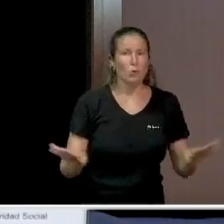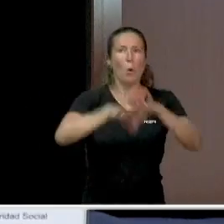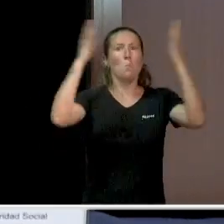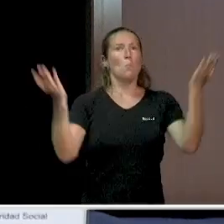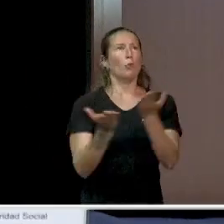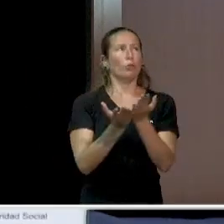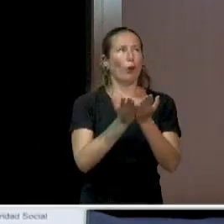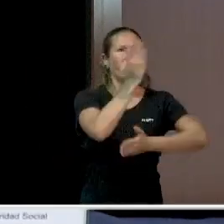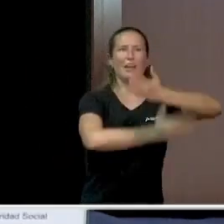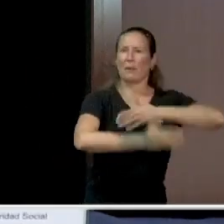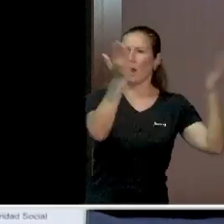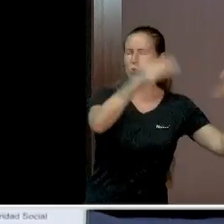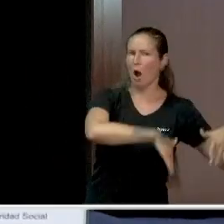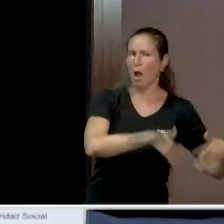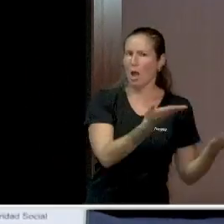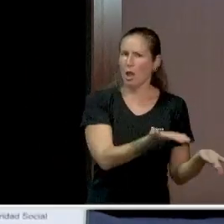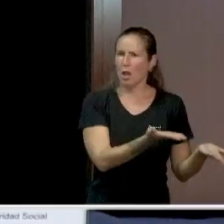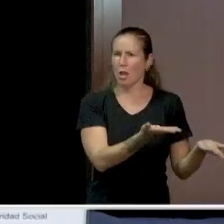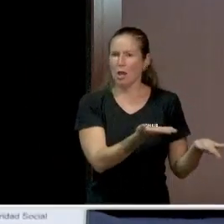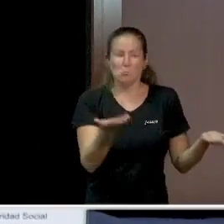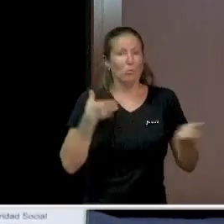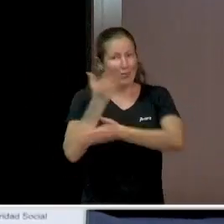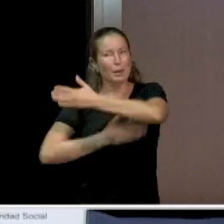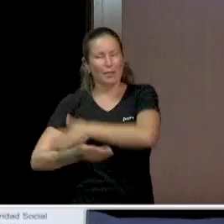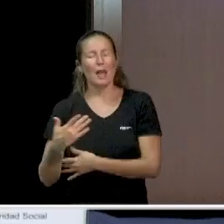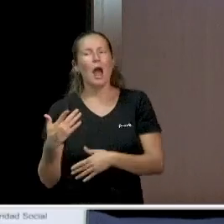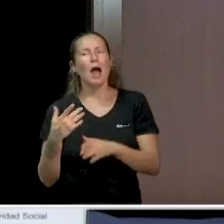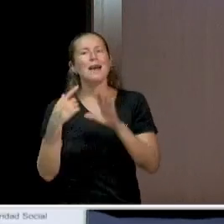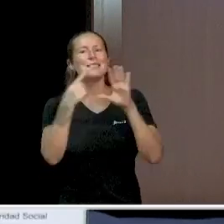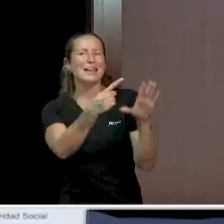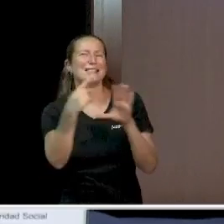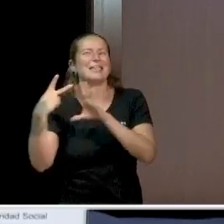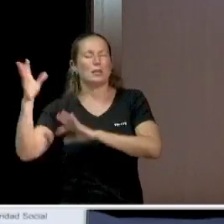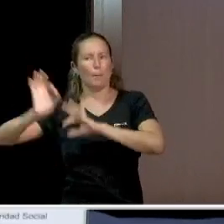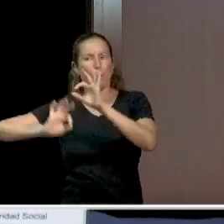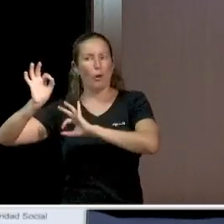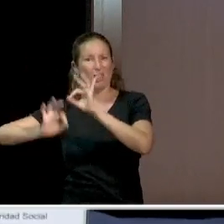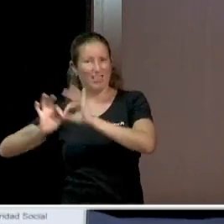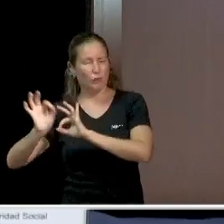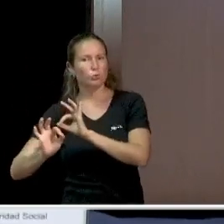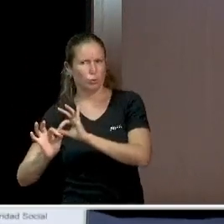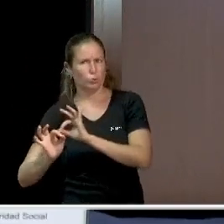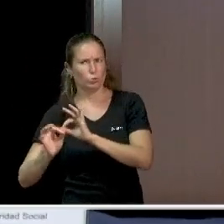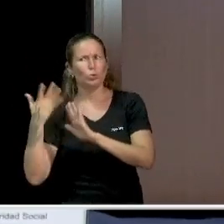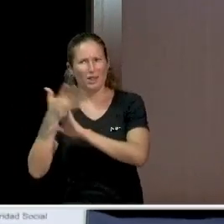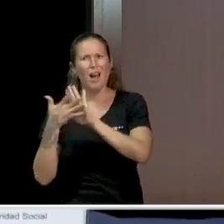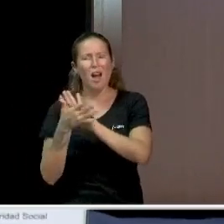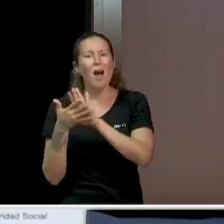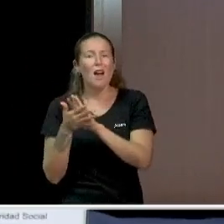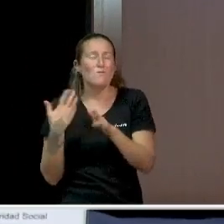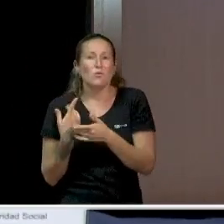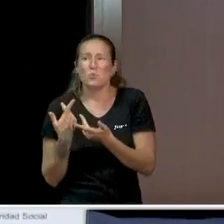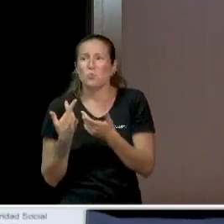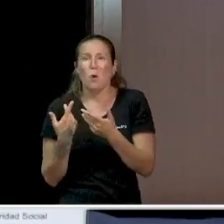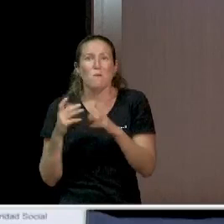sin discapacidad, entre las personas con discapacidad fue de un 67%, es que estamos hablando casi de un